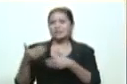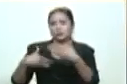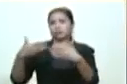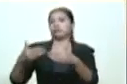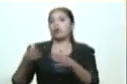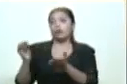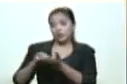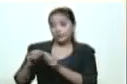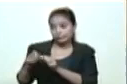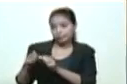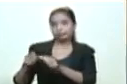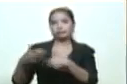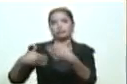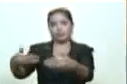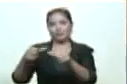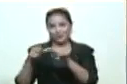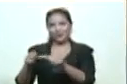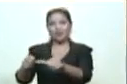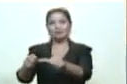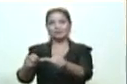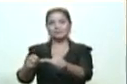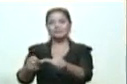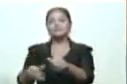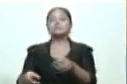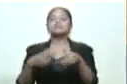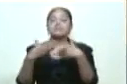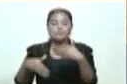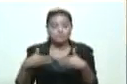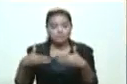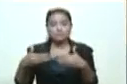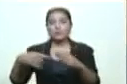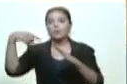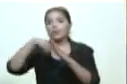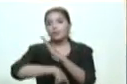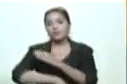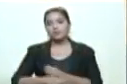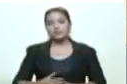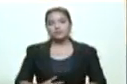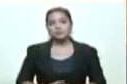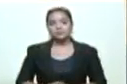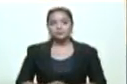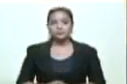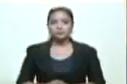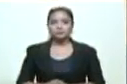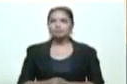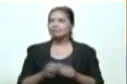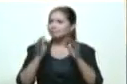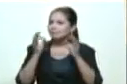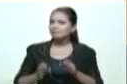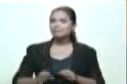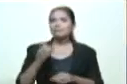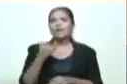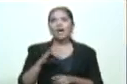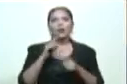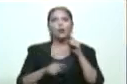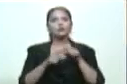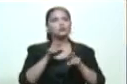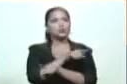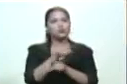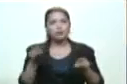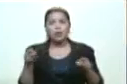recuperar. Y desde allí en adelante, bueno, avanzar, profundizar. Seguramente hay cosas que ustedes